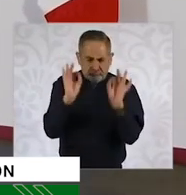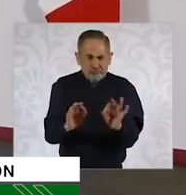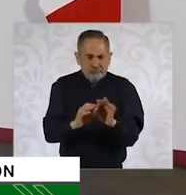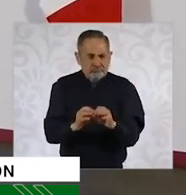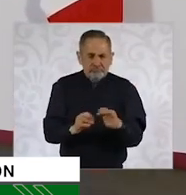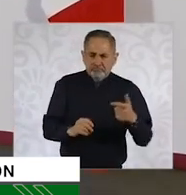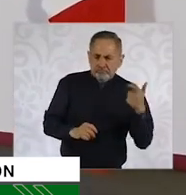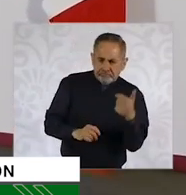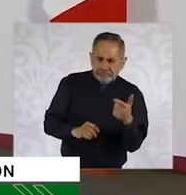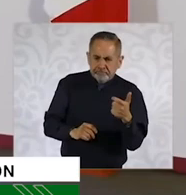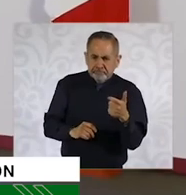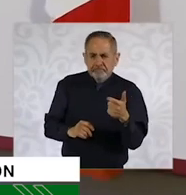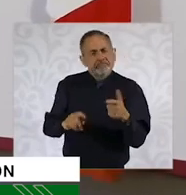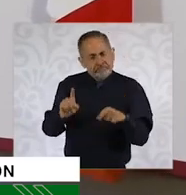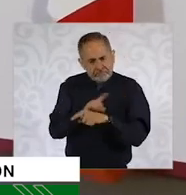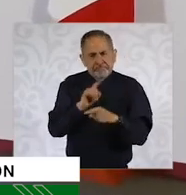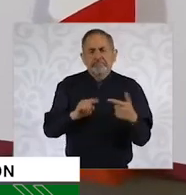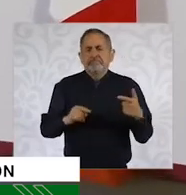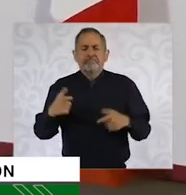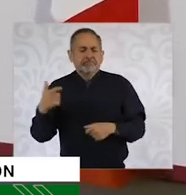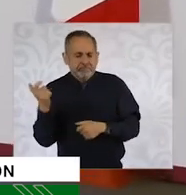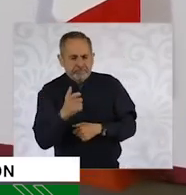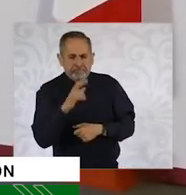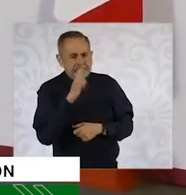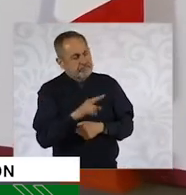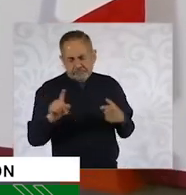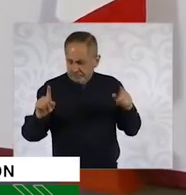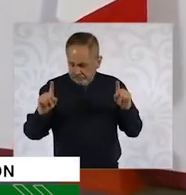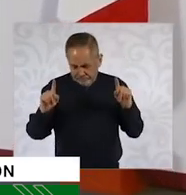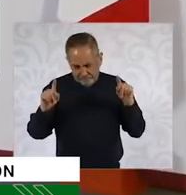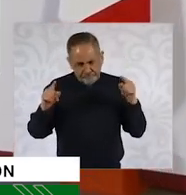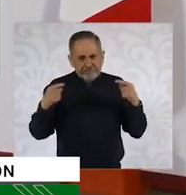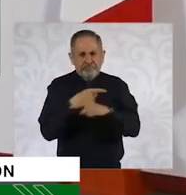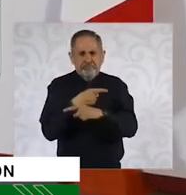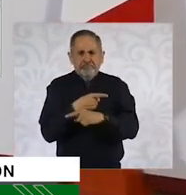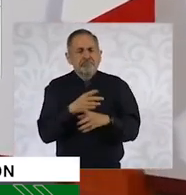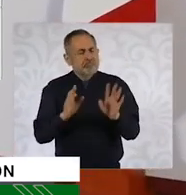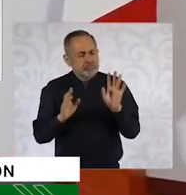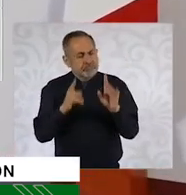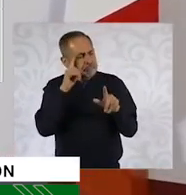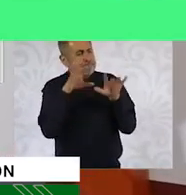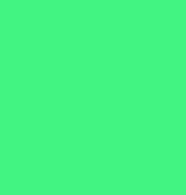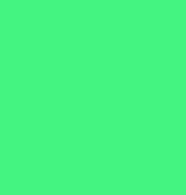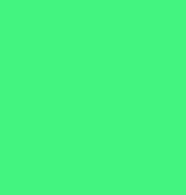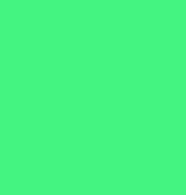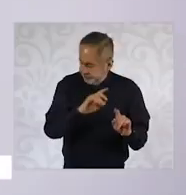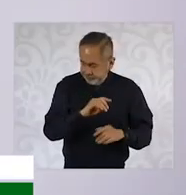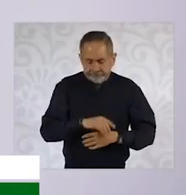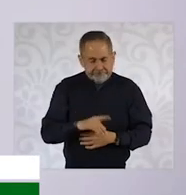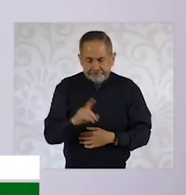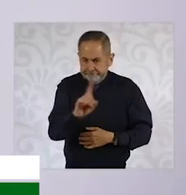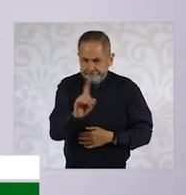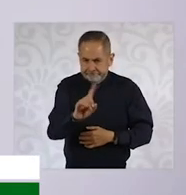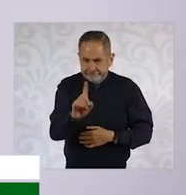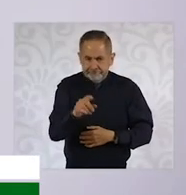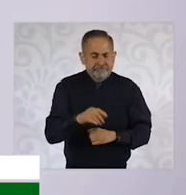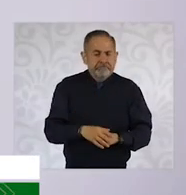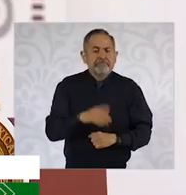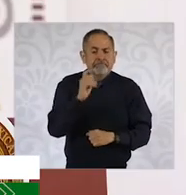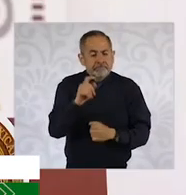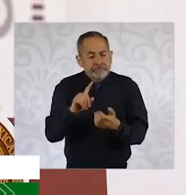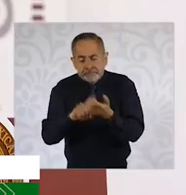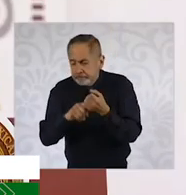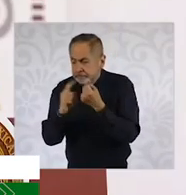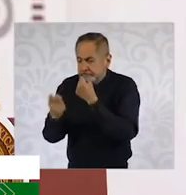respuesta por parte de quienes fueron a detener a este delincuente. La presidenta